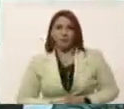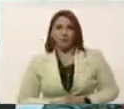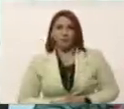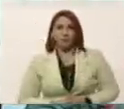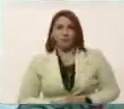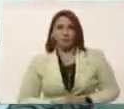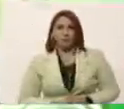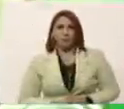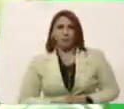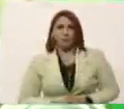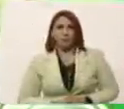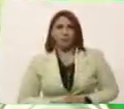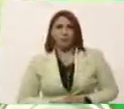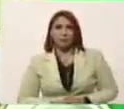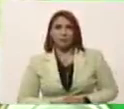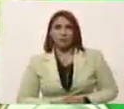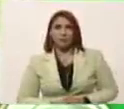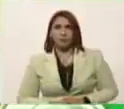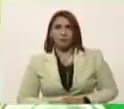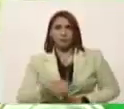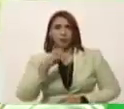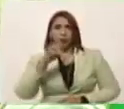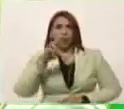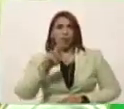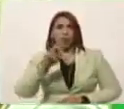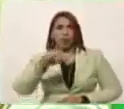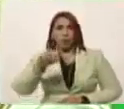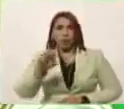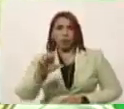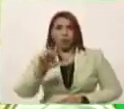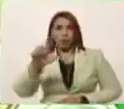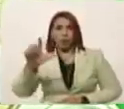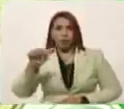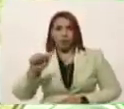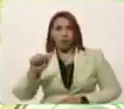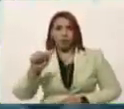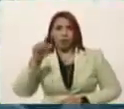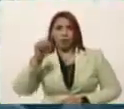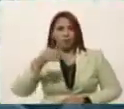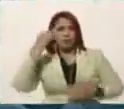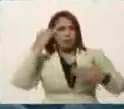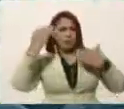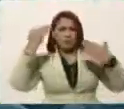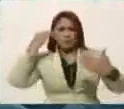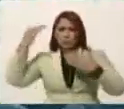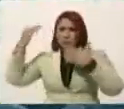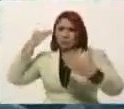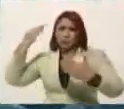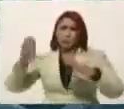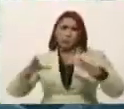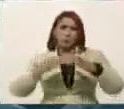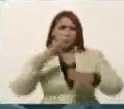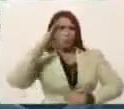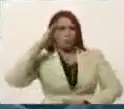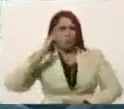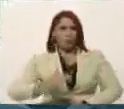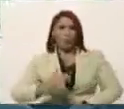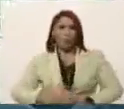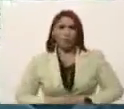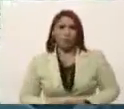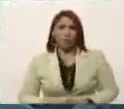Antiguo, Ornella Ferreira. Saludar a los comandantes del Ejército,